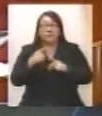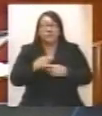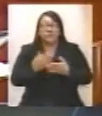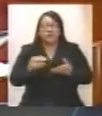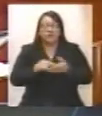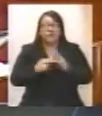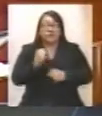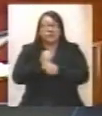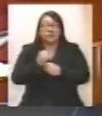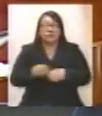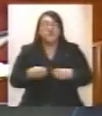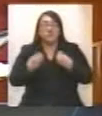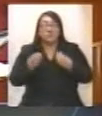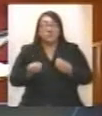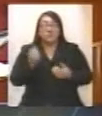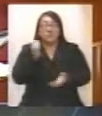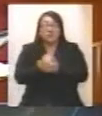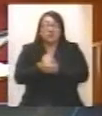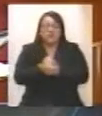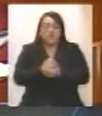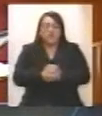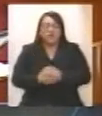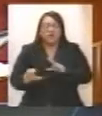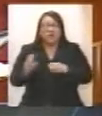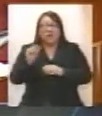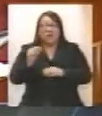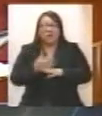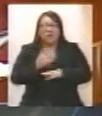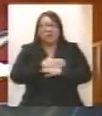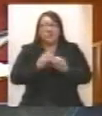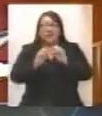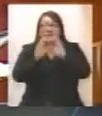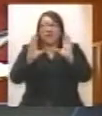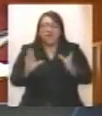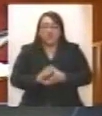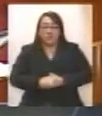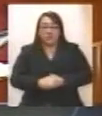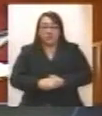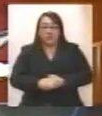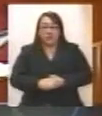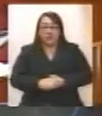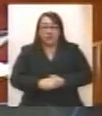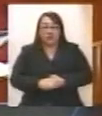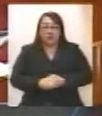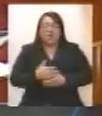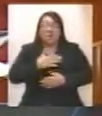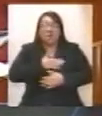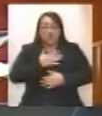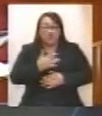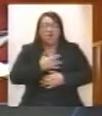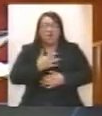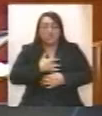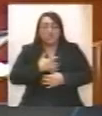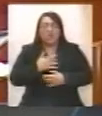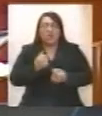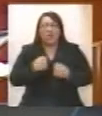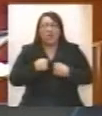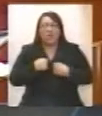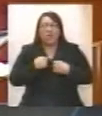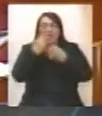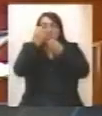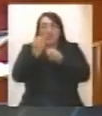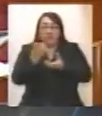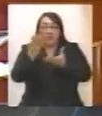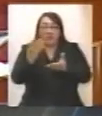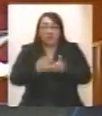Diversificación Productiva, aprobado hace pocos días. Me siento honrada hoy de poder